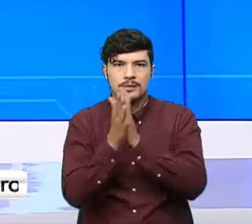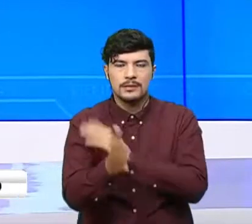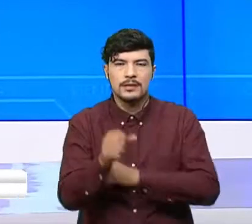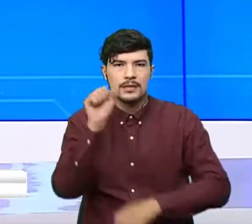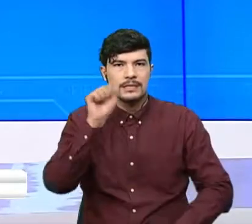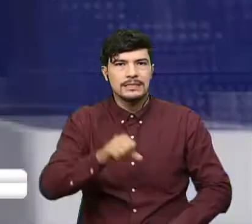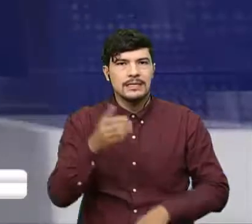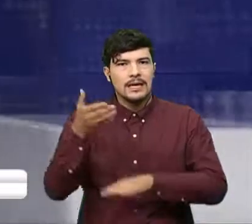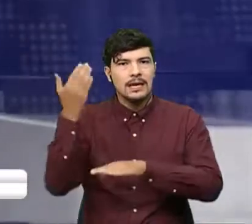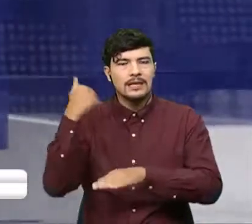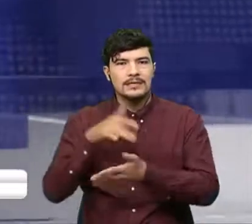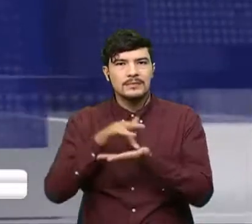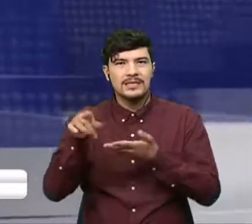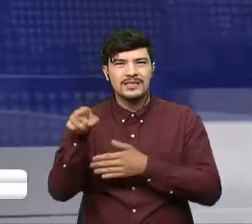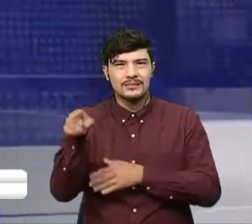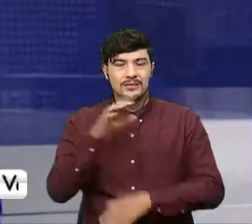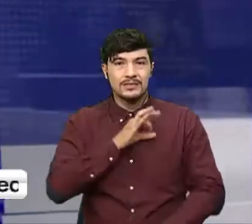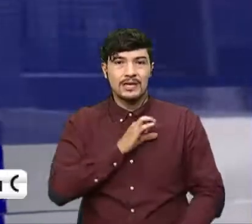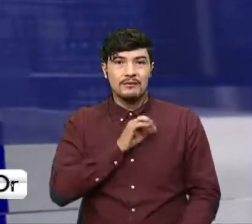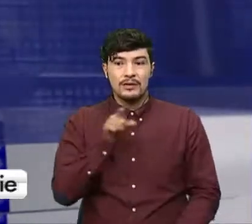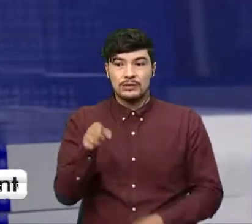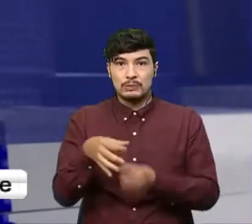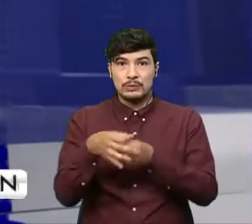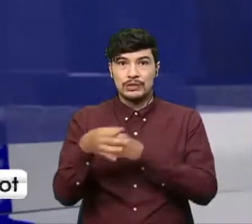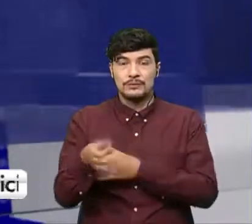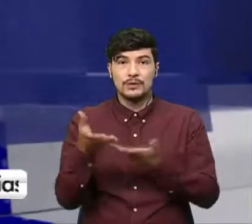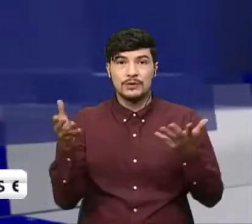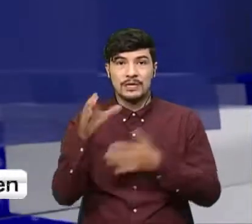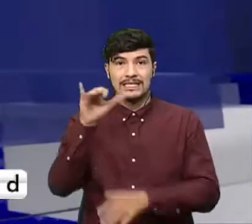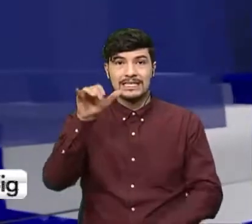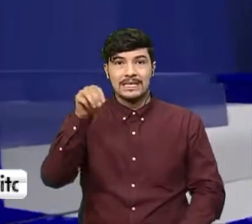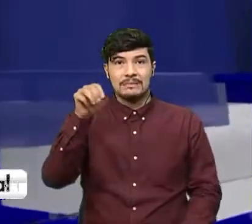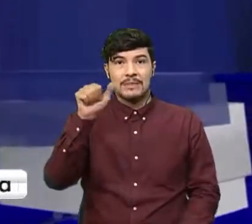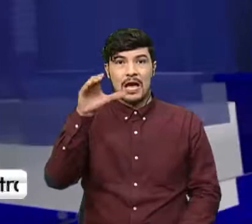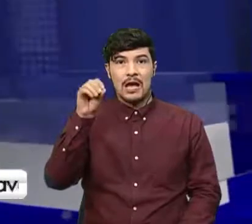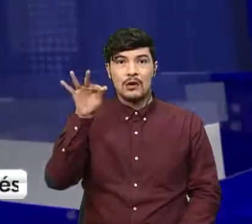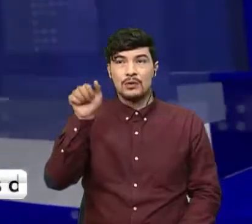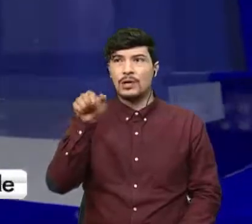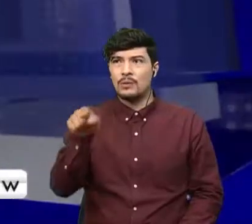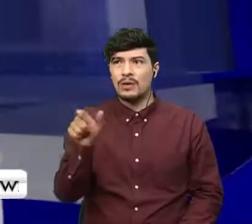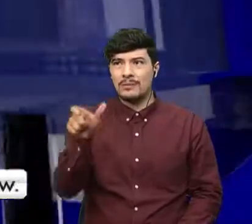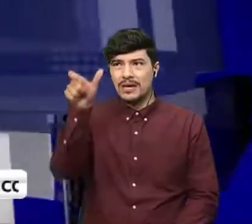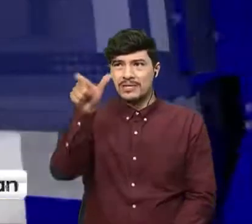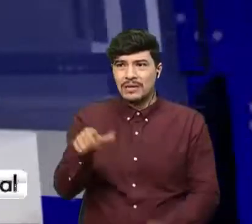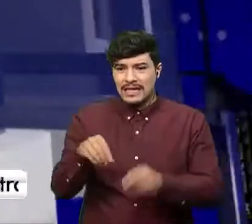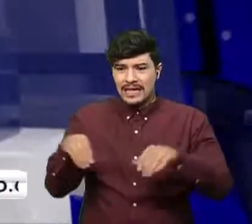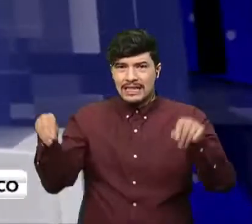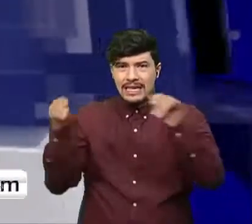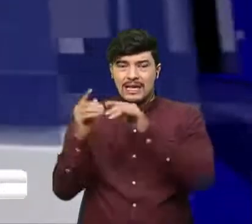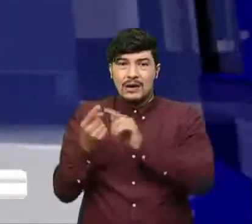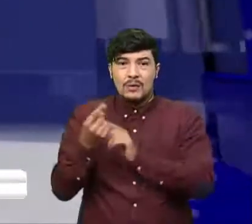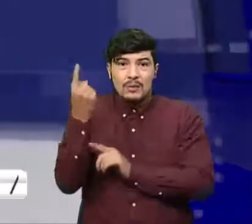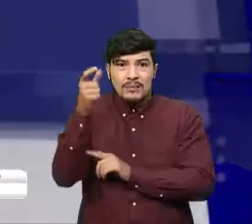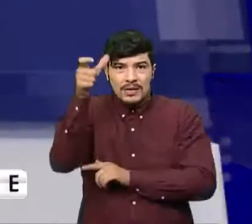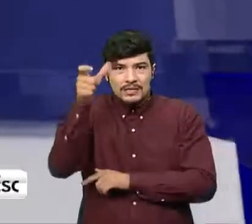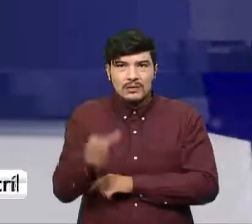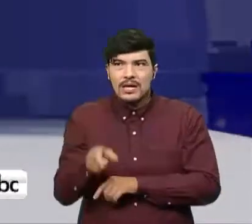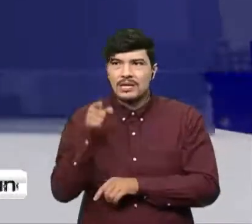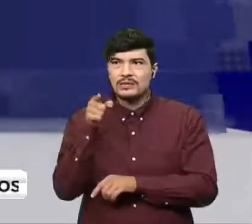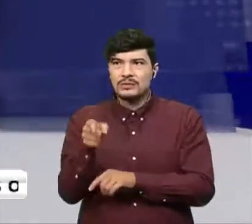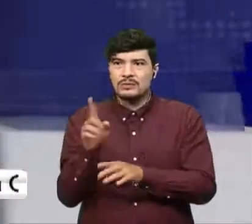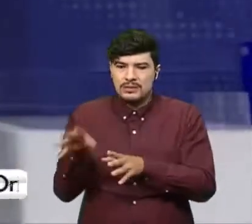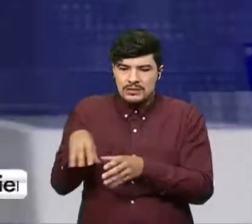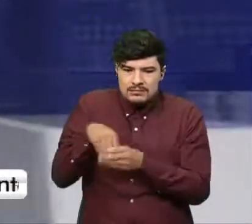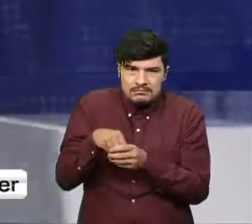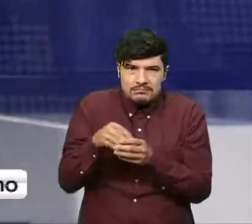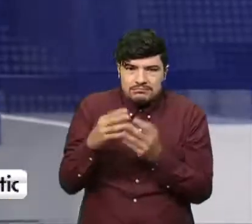Luego de la emergencia registrada el pasado sábado en el municipio de Simacota, donde un deslizamiento de tierra cobró la vida de una persona que quedó atrapada